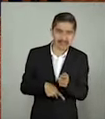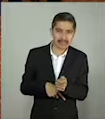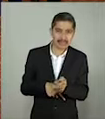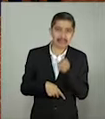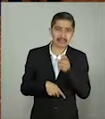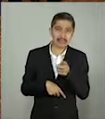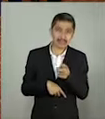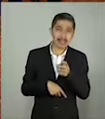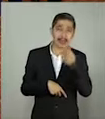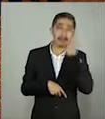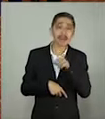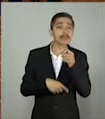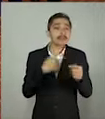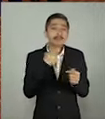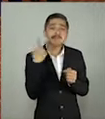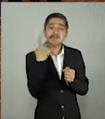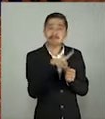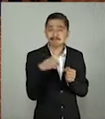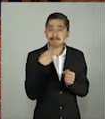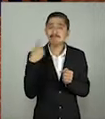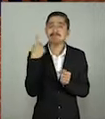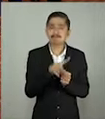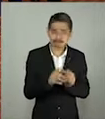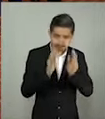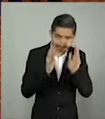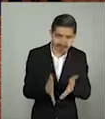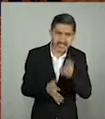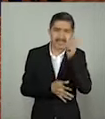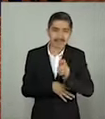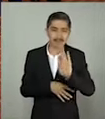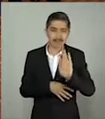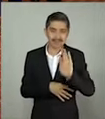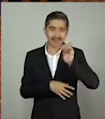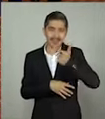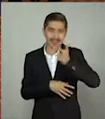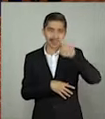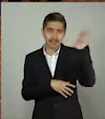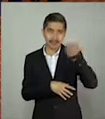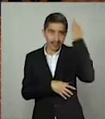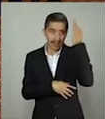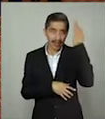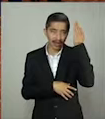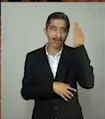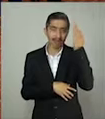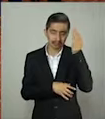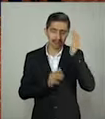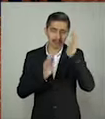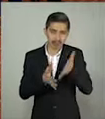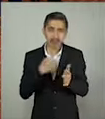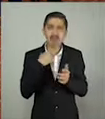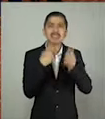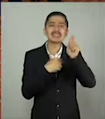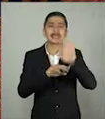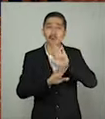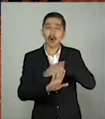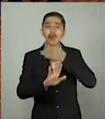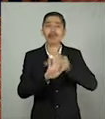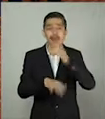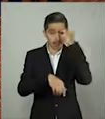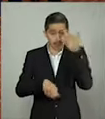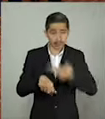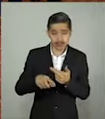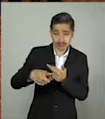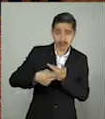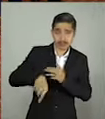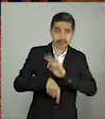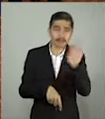pasada las denuncias correspondientes ante la Fiscalía General de la República en contra de quien resulte